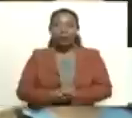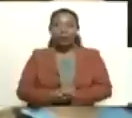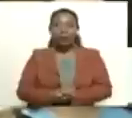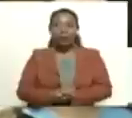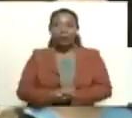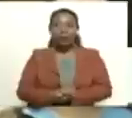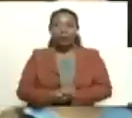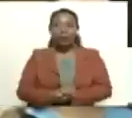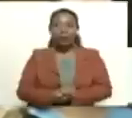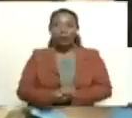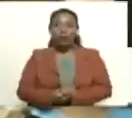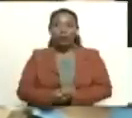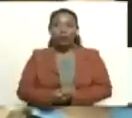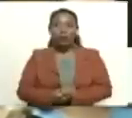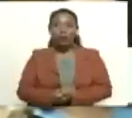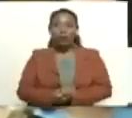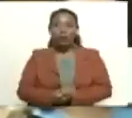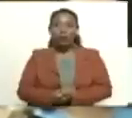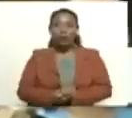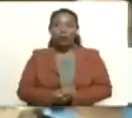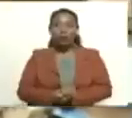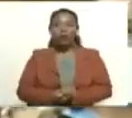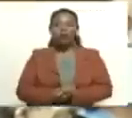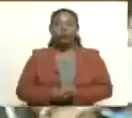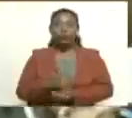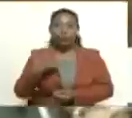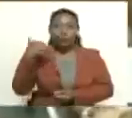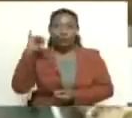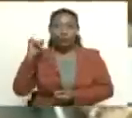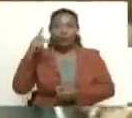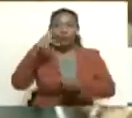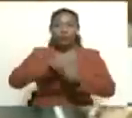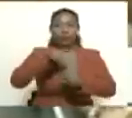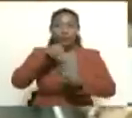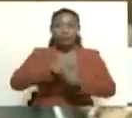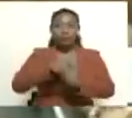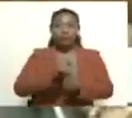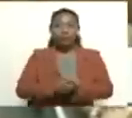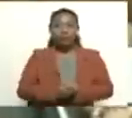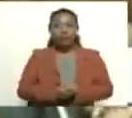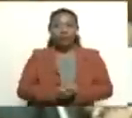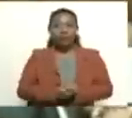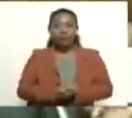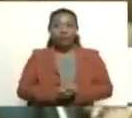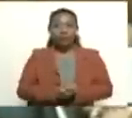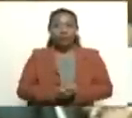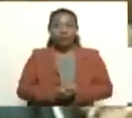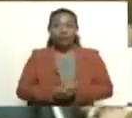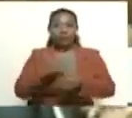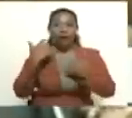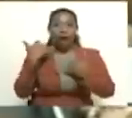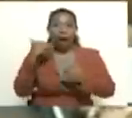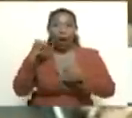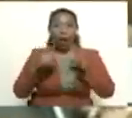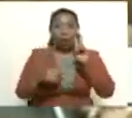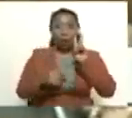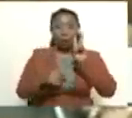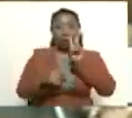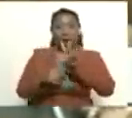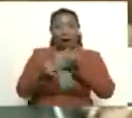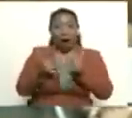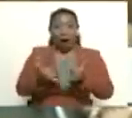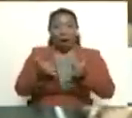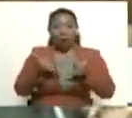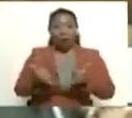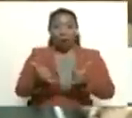no tienen dinero, nos van a pagar con el petróleo. Ahora es que se van a dar cuenta que